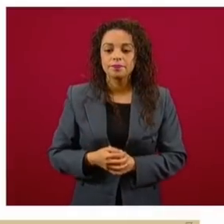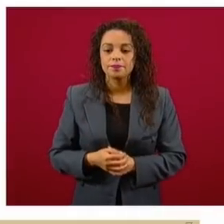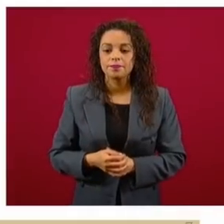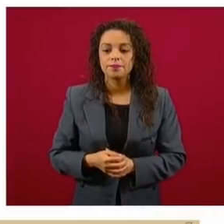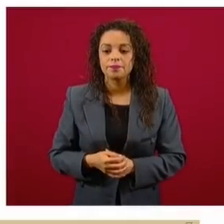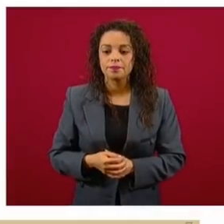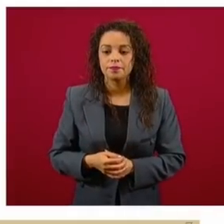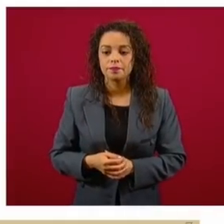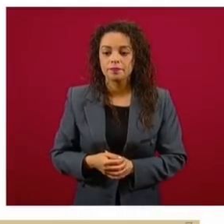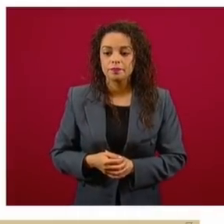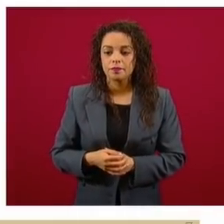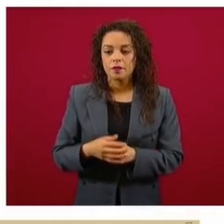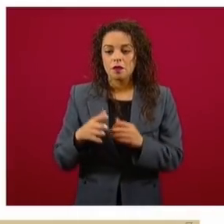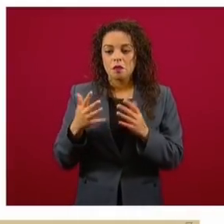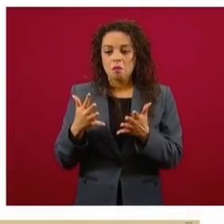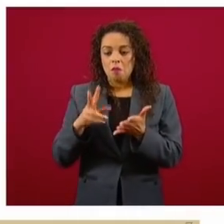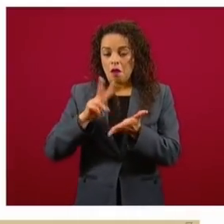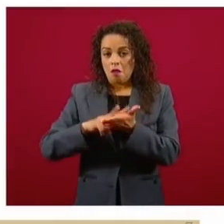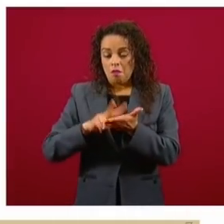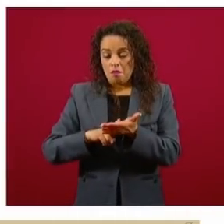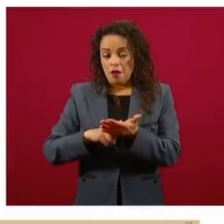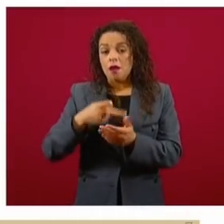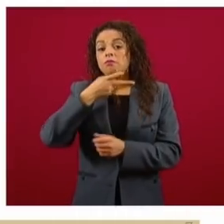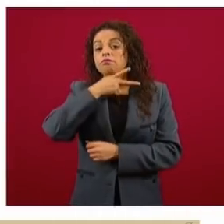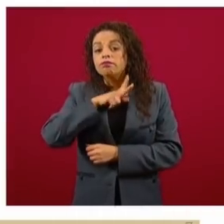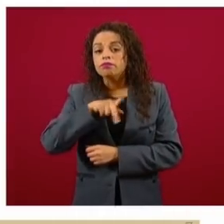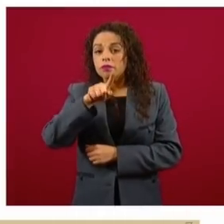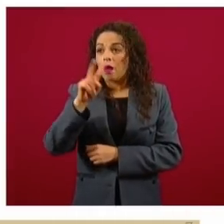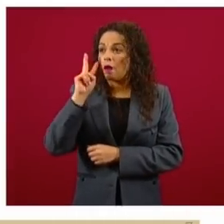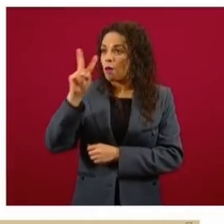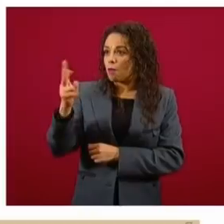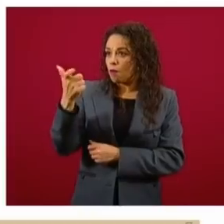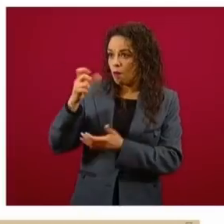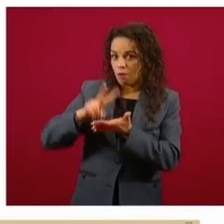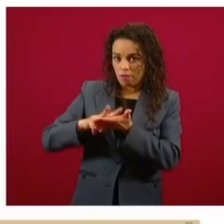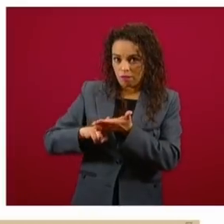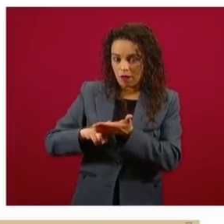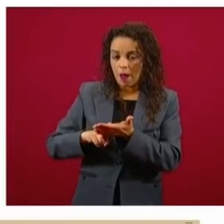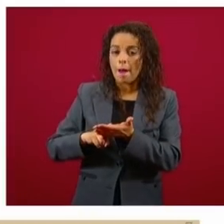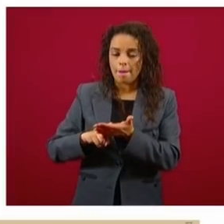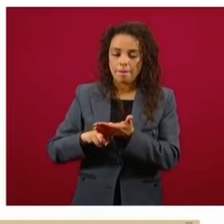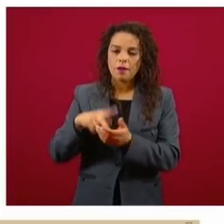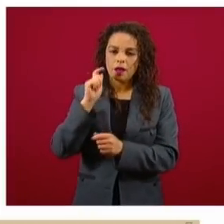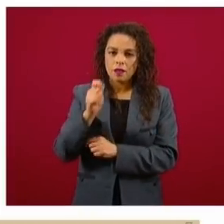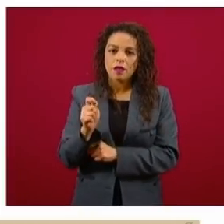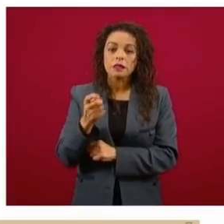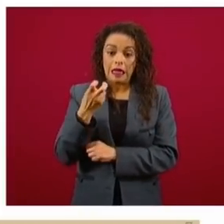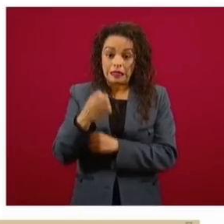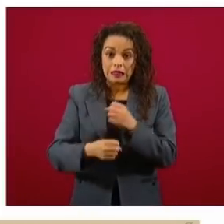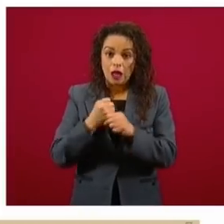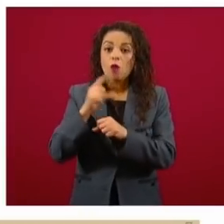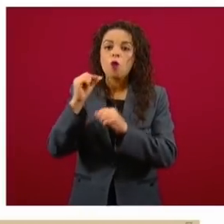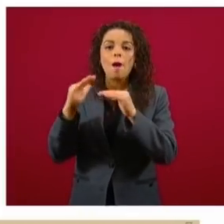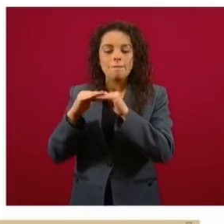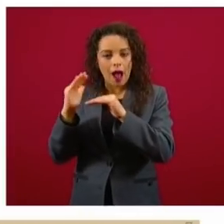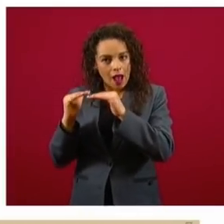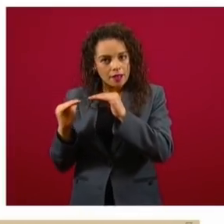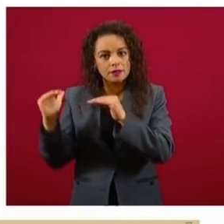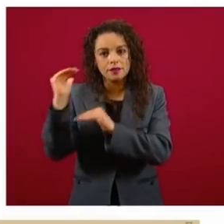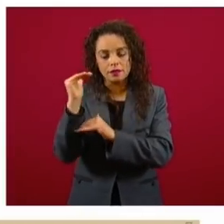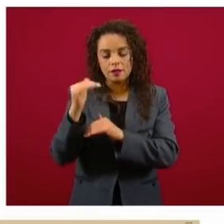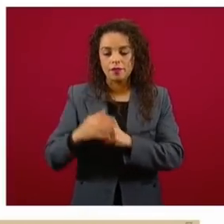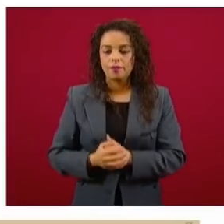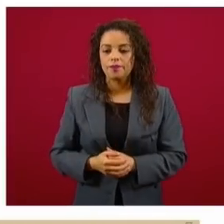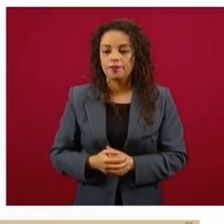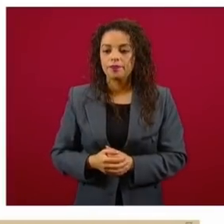este incremento. Un precio del petróleo que ustedes vieron es relativamente más alto que el promedio de este año, así como una base de producción,